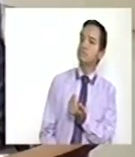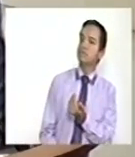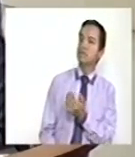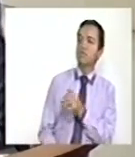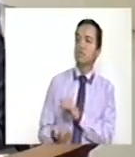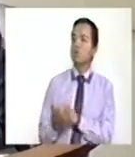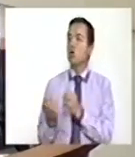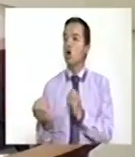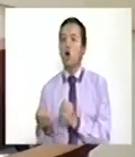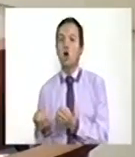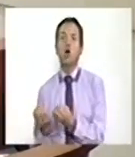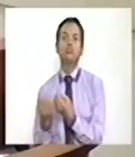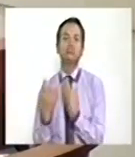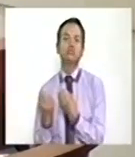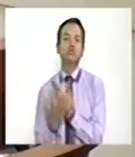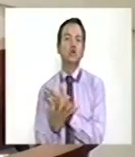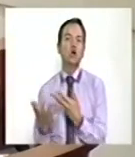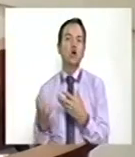dádivas,